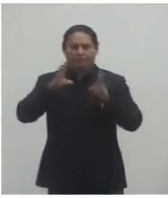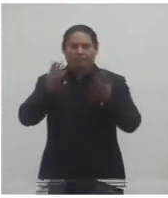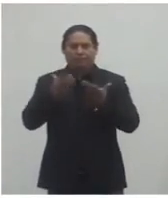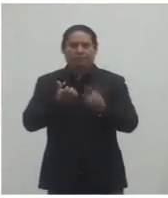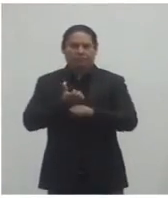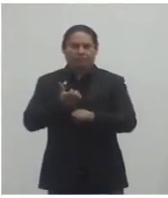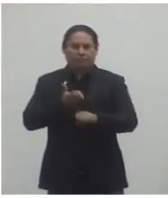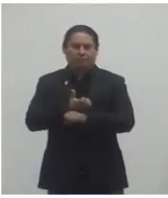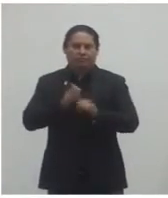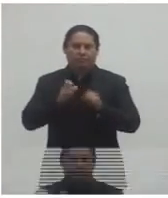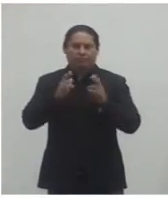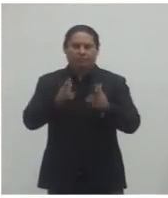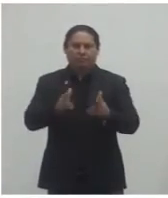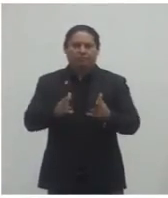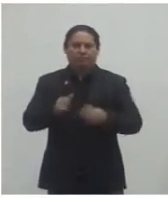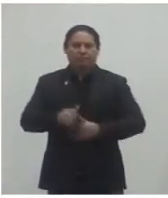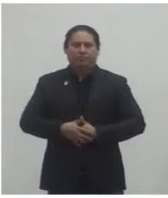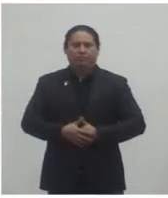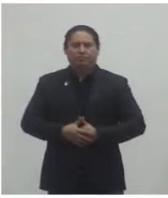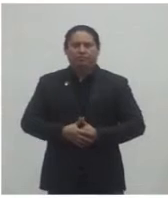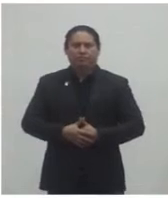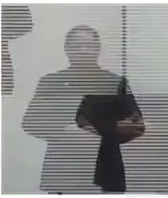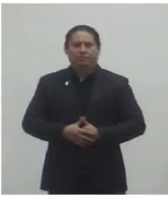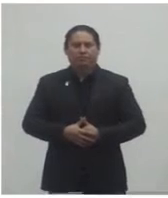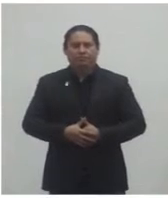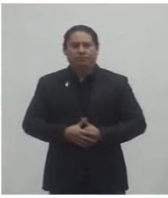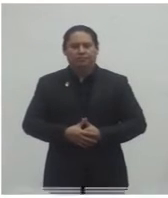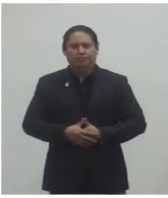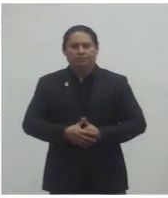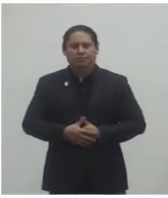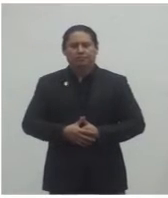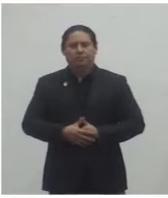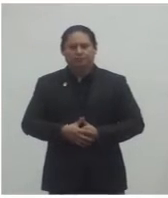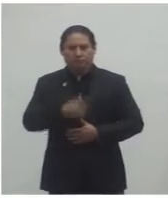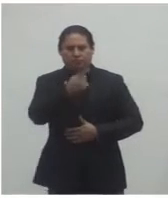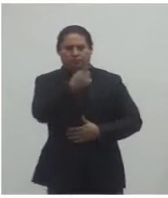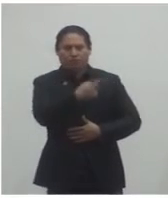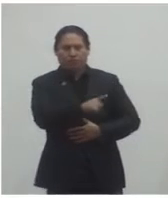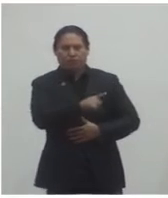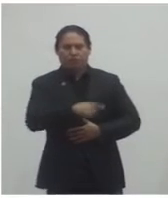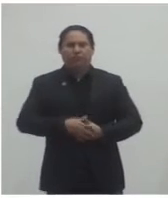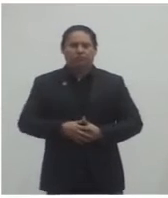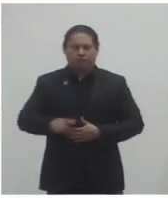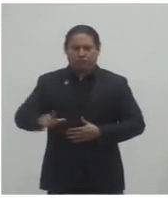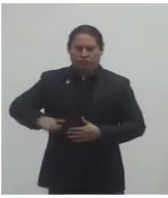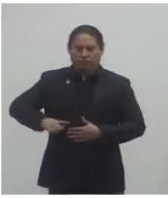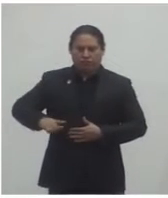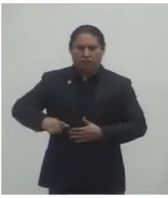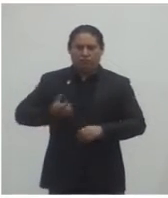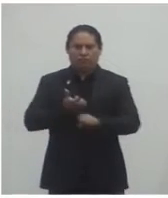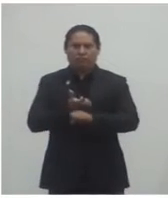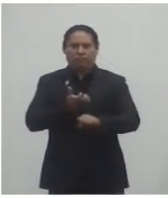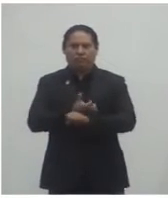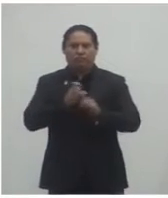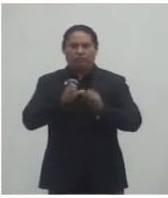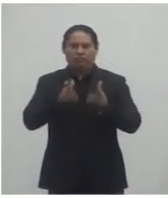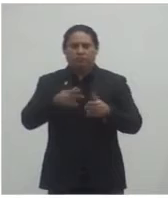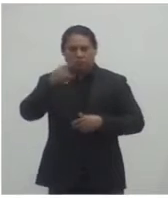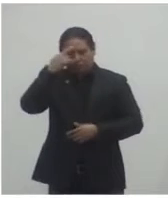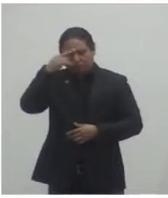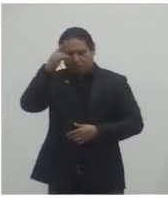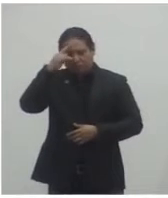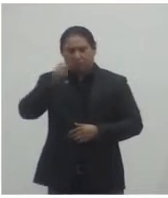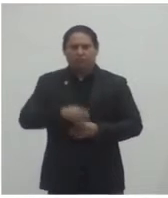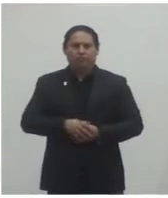del Honorable Congreso del Estado, presente. Por instrucciones del ciudadano gobernador del Estado y